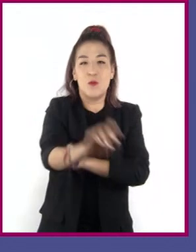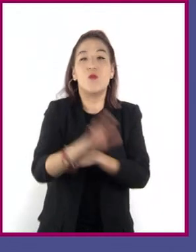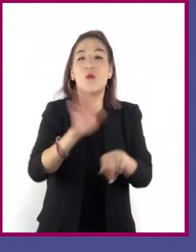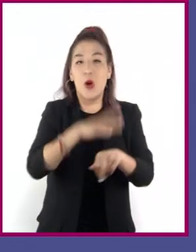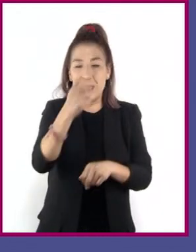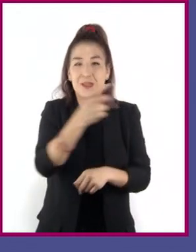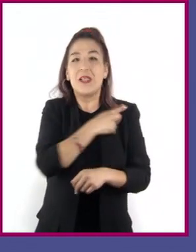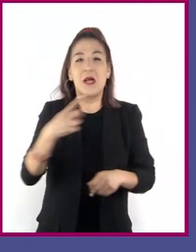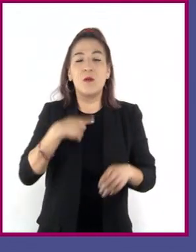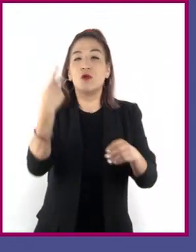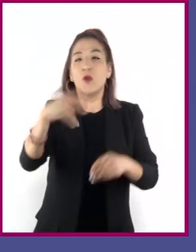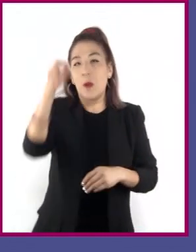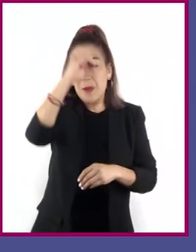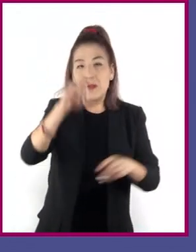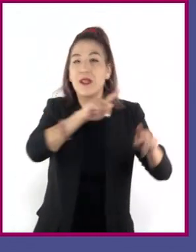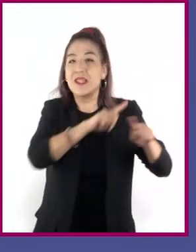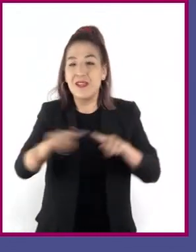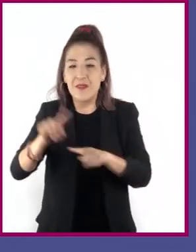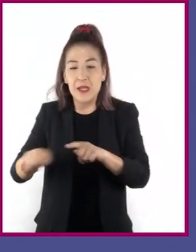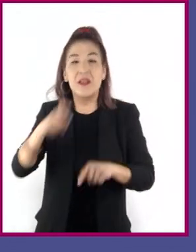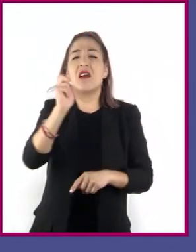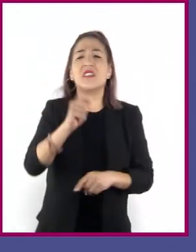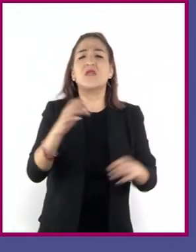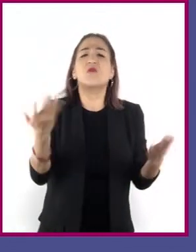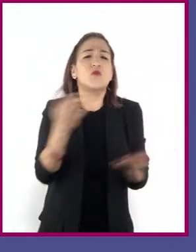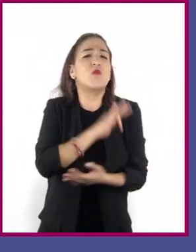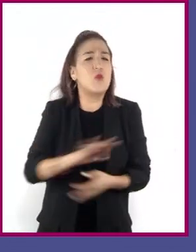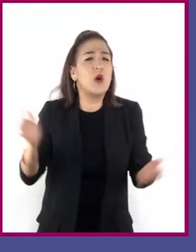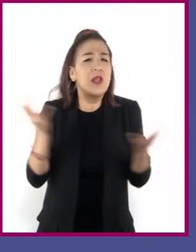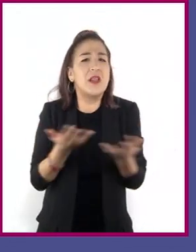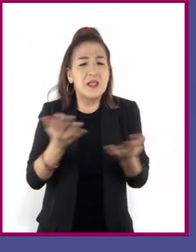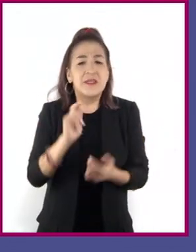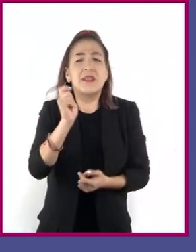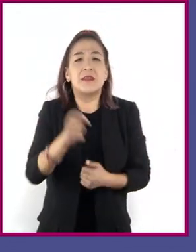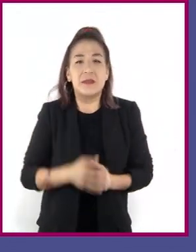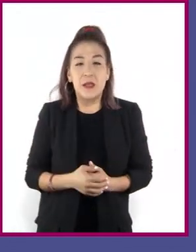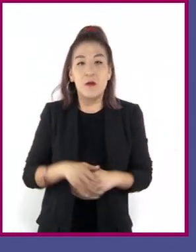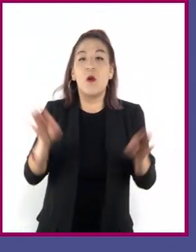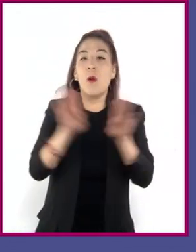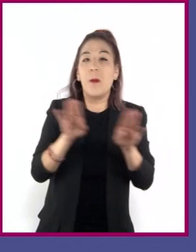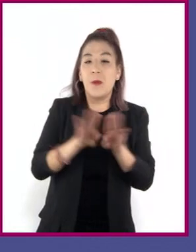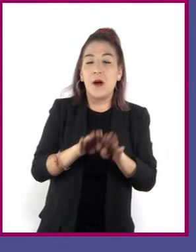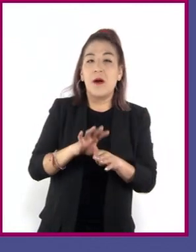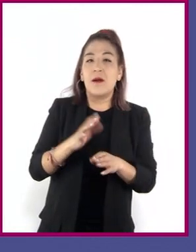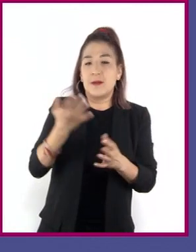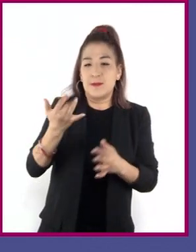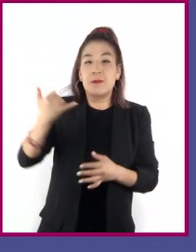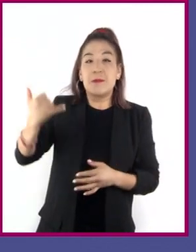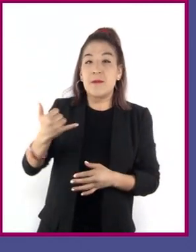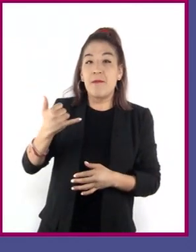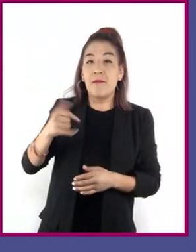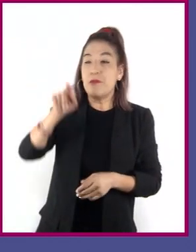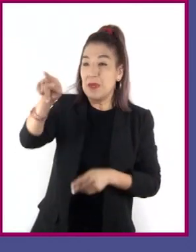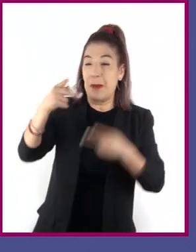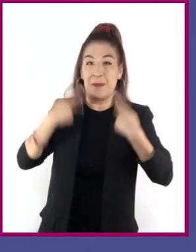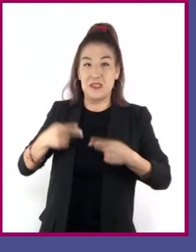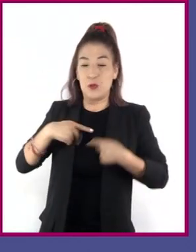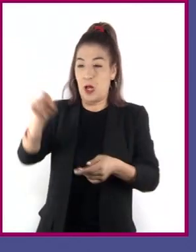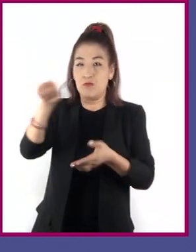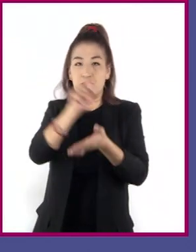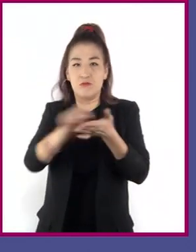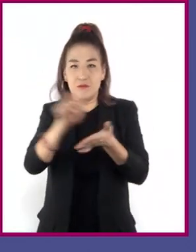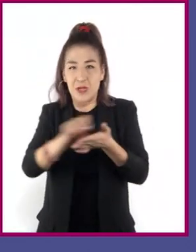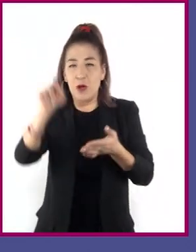hay uno como editor lo único que puede hacer es llamar al creador del texto al bebé el